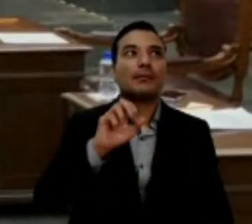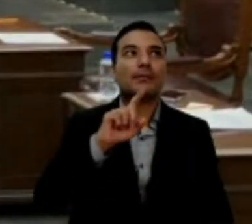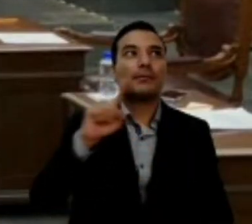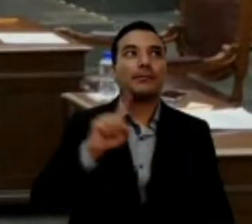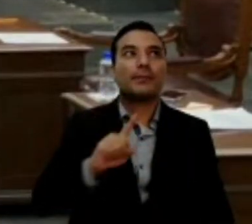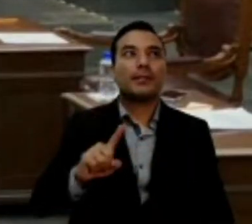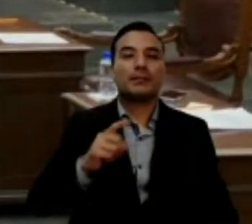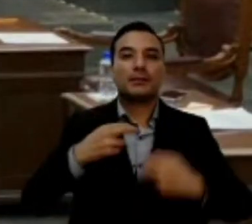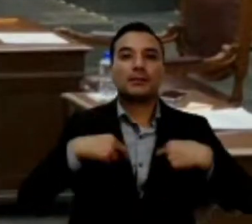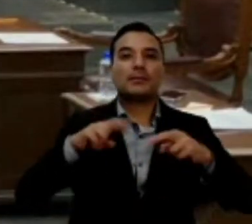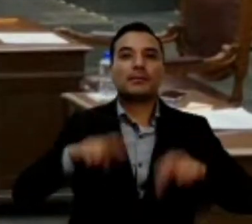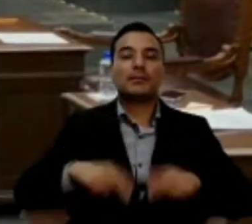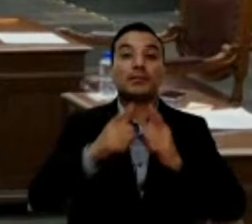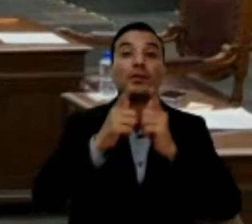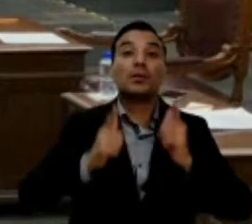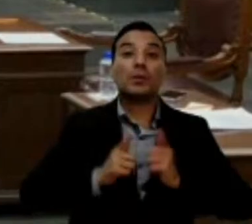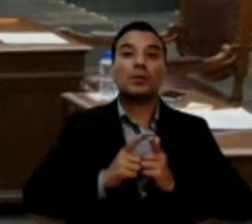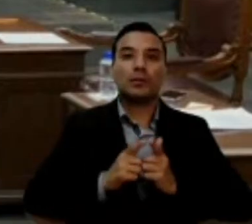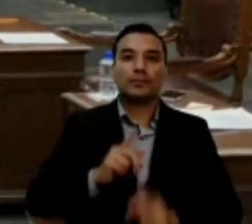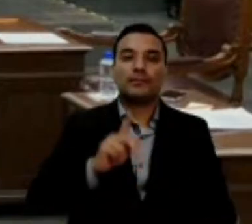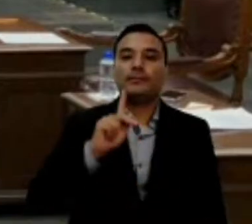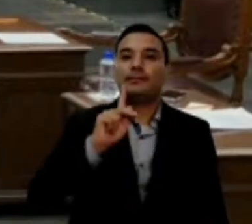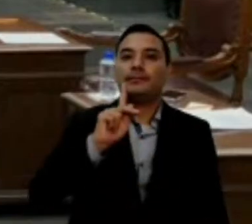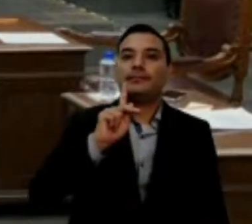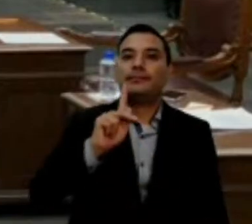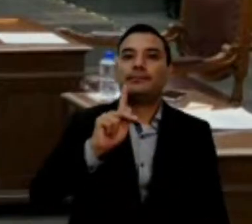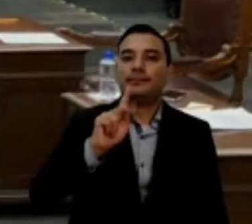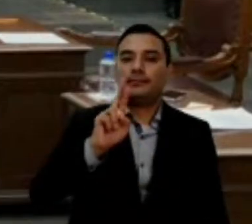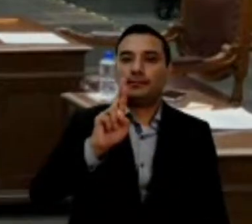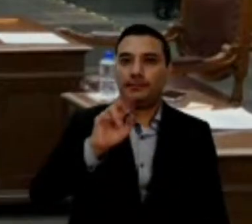del Grupo Parlamentario del Partido Revolucionario Institucional.